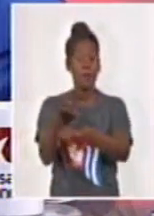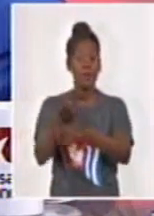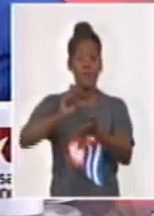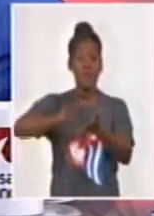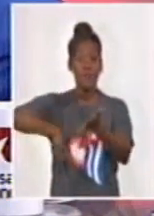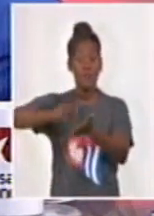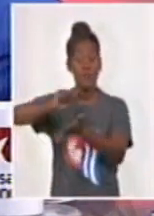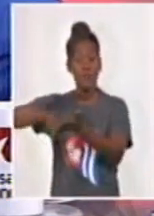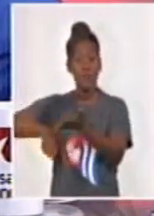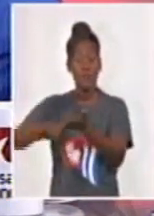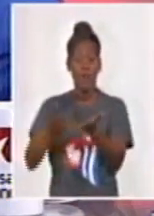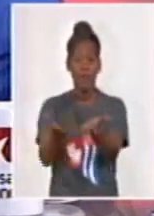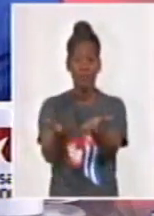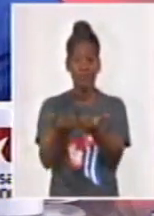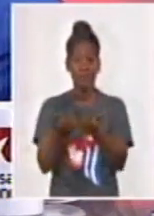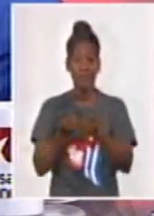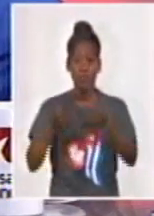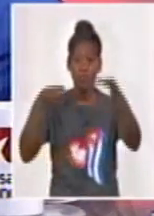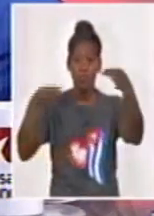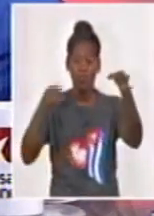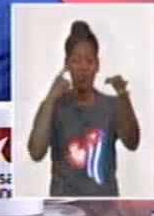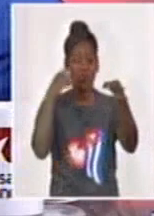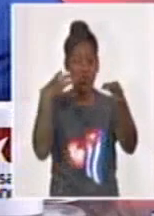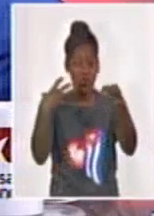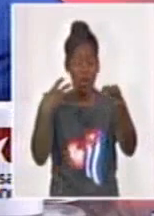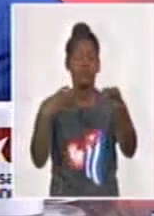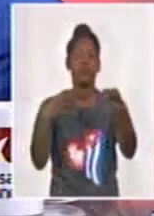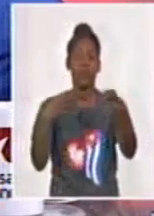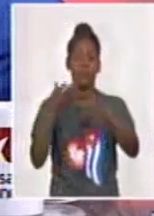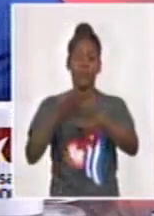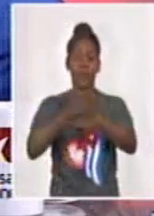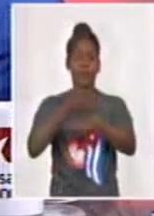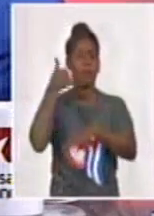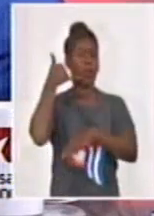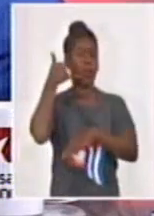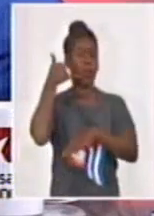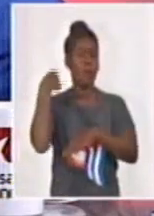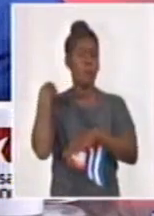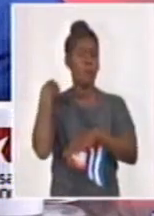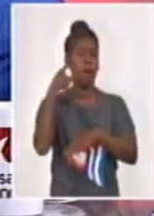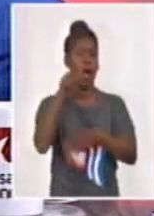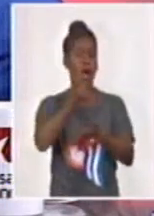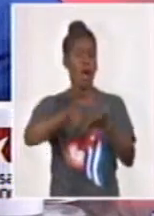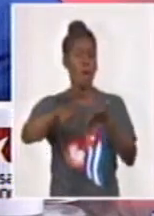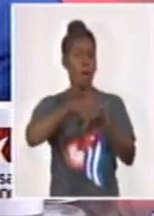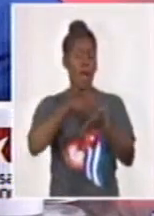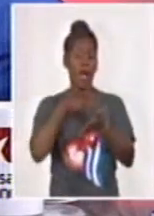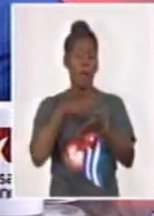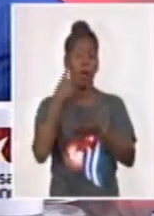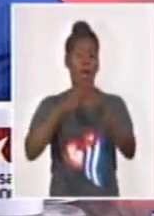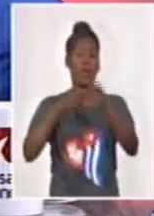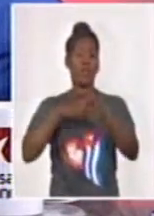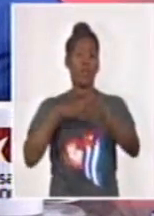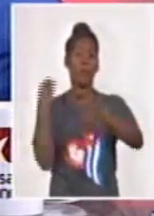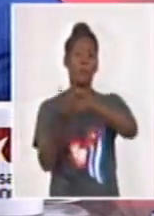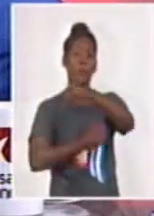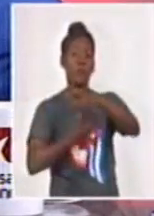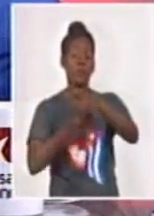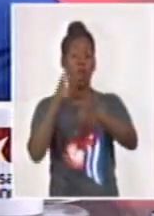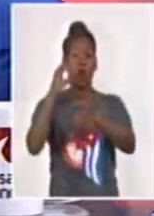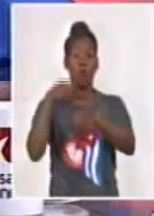aglomeraciones y concentración de población en estos establecimientos estaríamos hablando de permutas donaciones compraventas entre